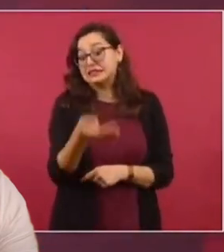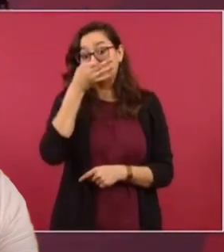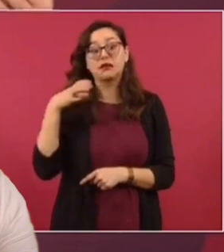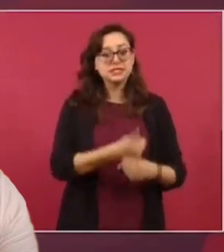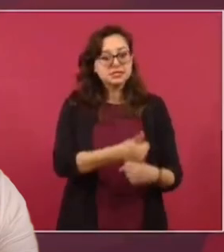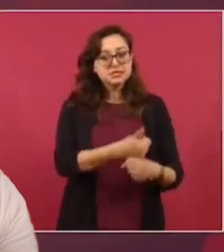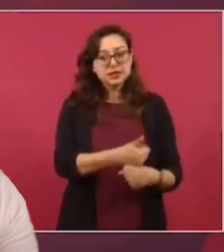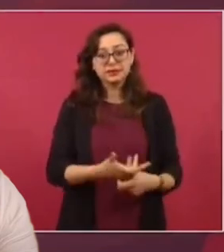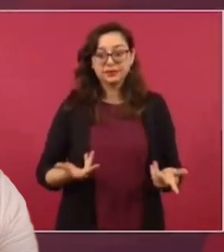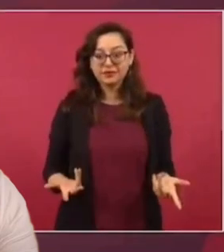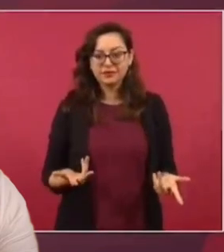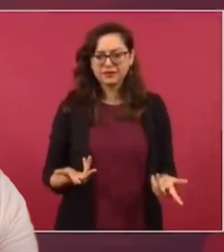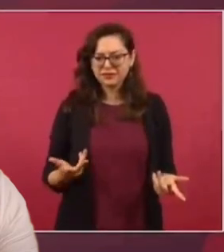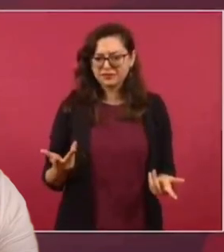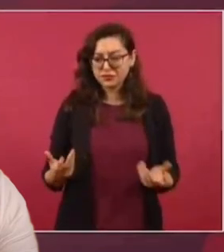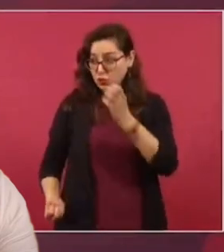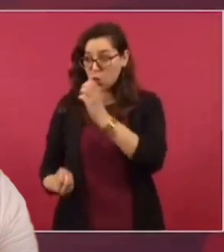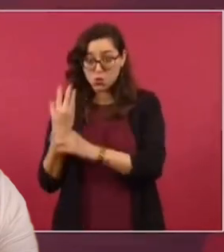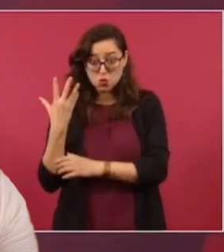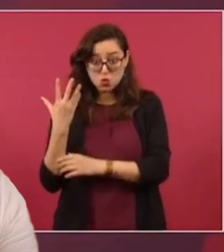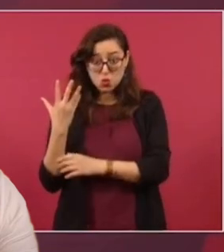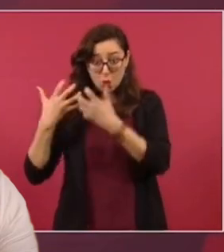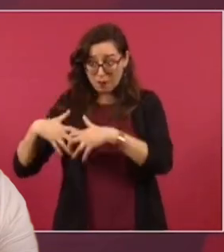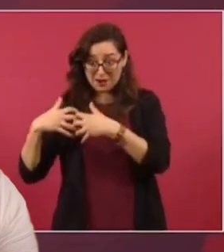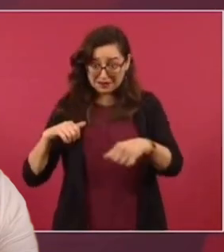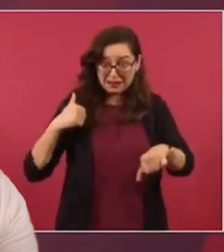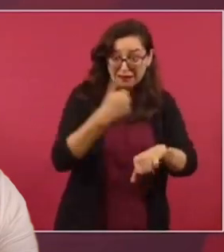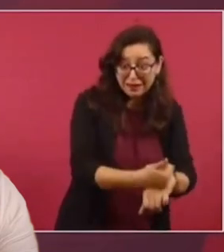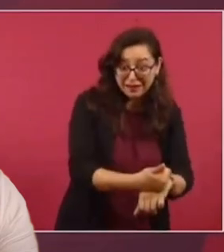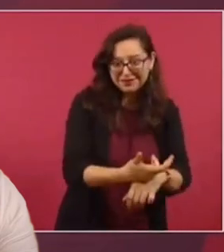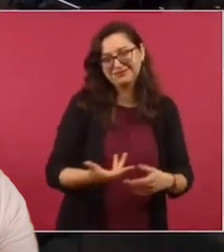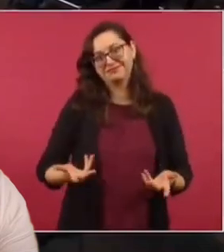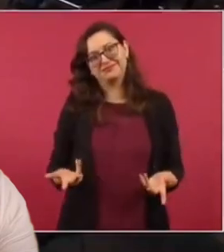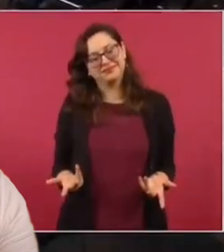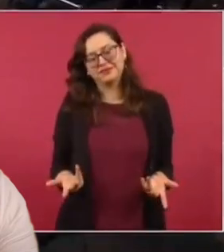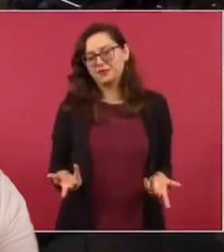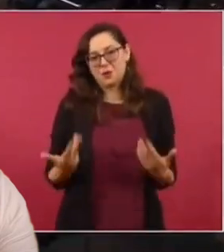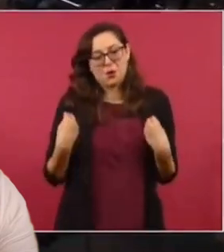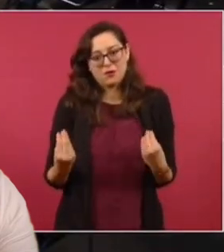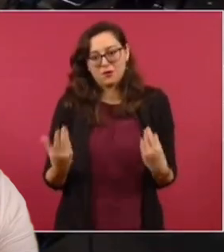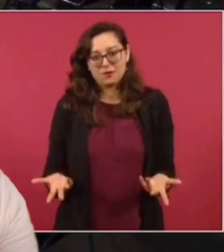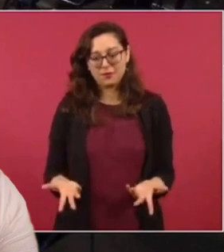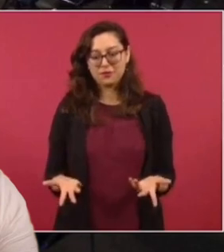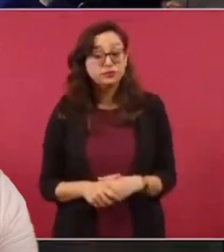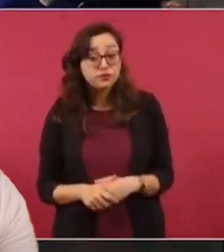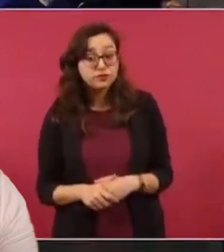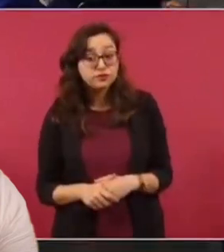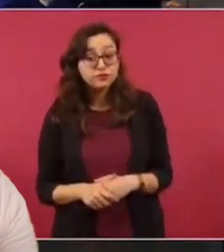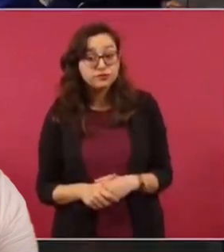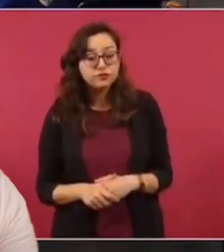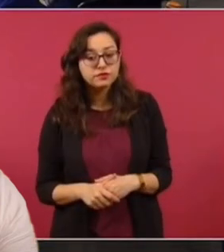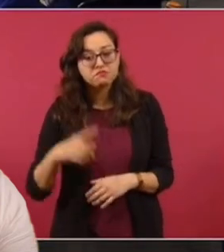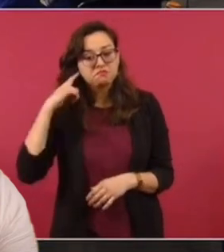no se puede caer en la anarquía, en el desorden. En el norte en general ya falta agua.